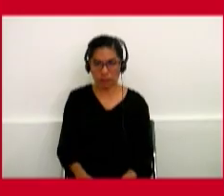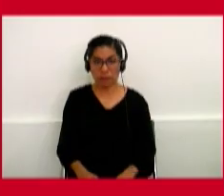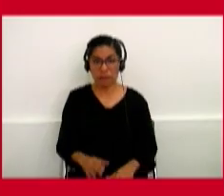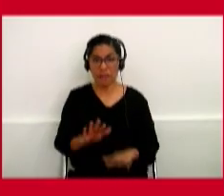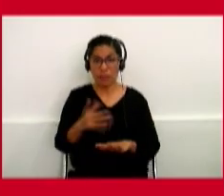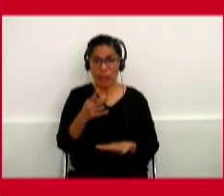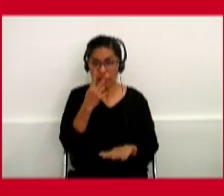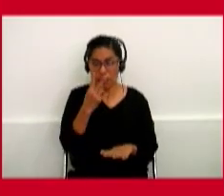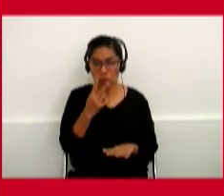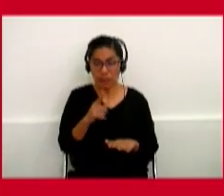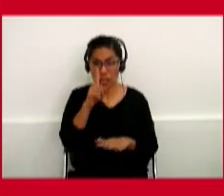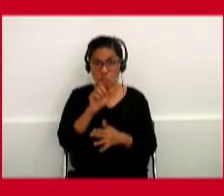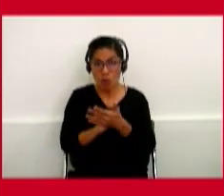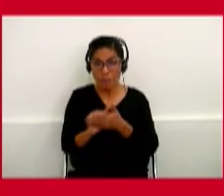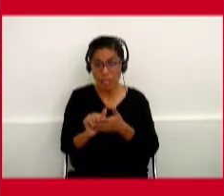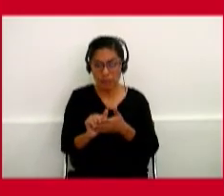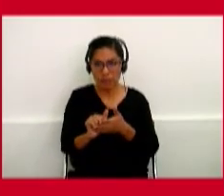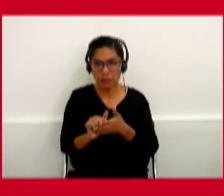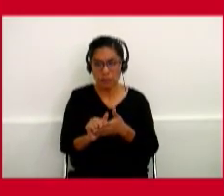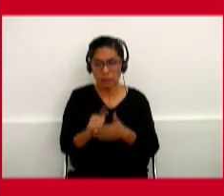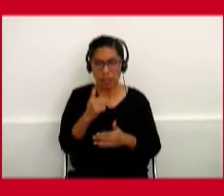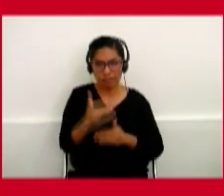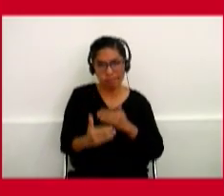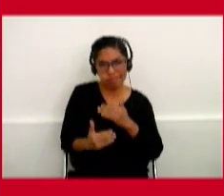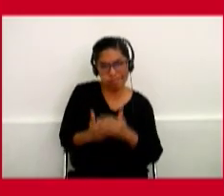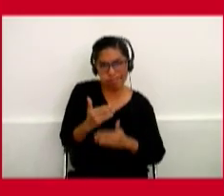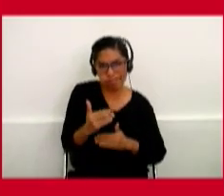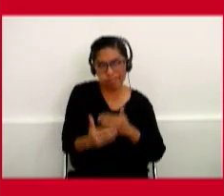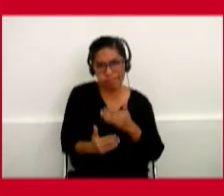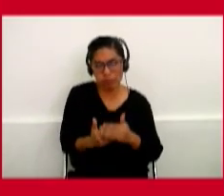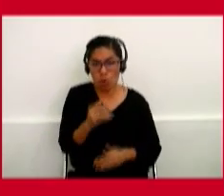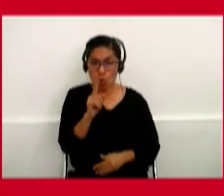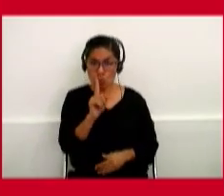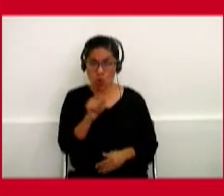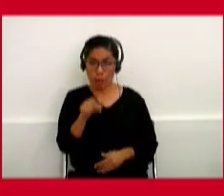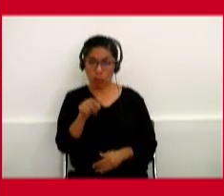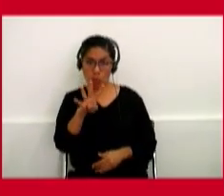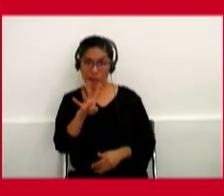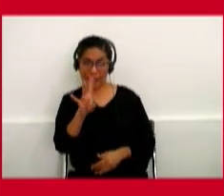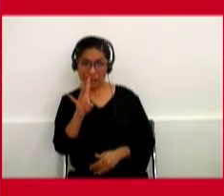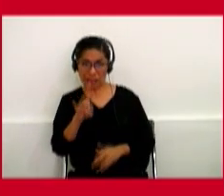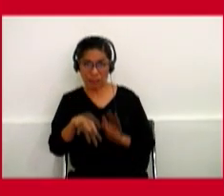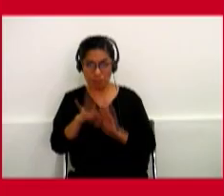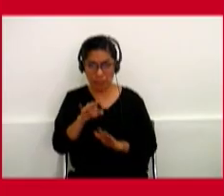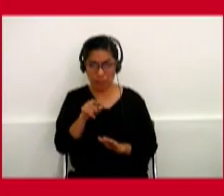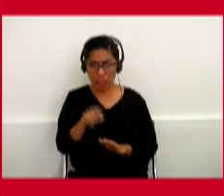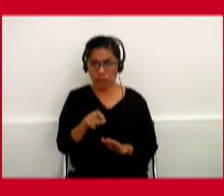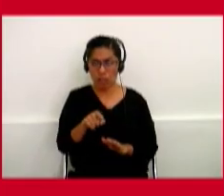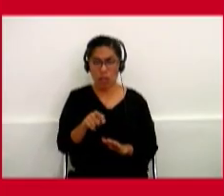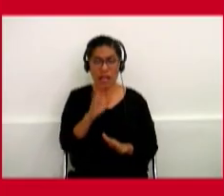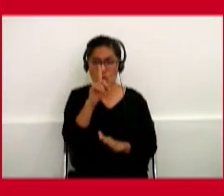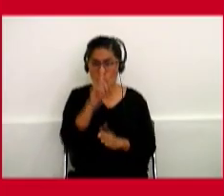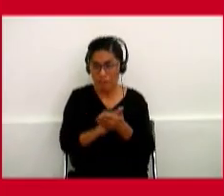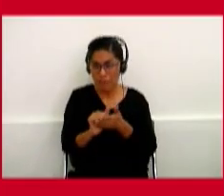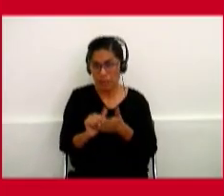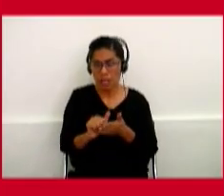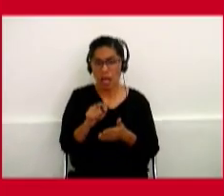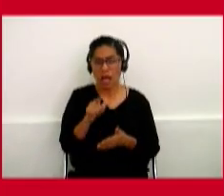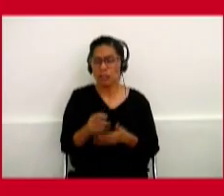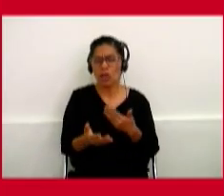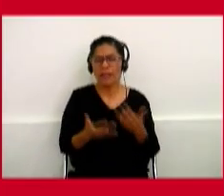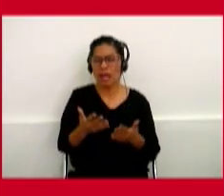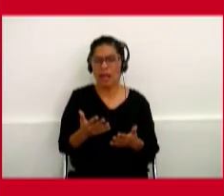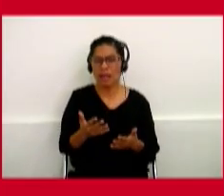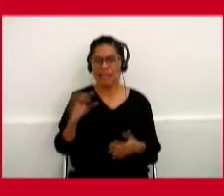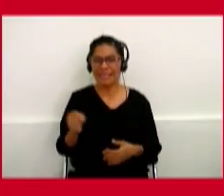¿sí? Por avanzar 1.47 metros más, se tiene en el mes una